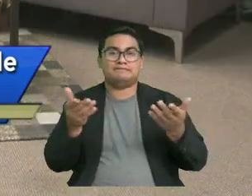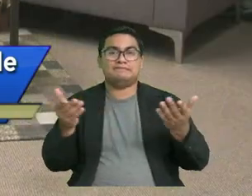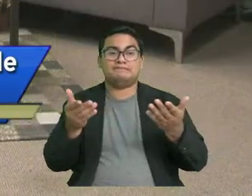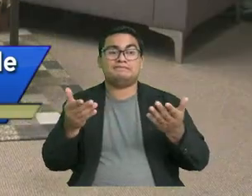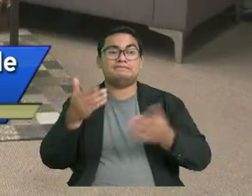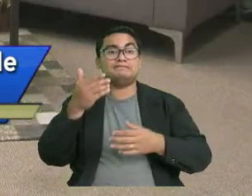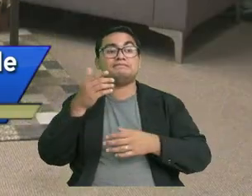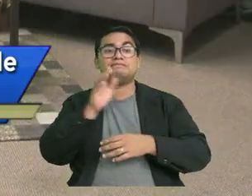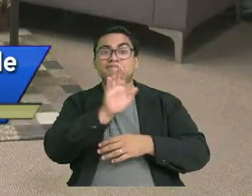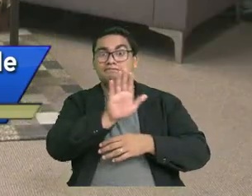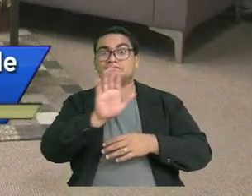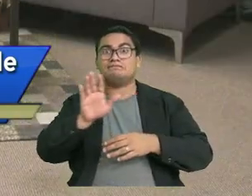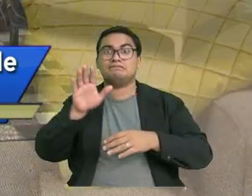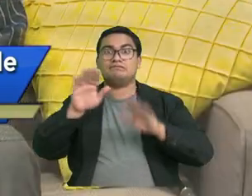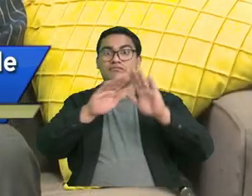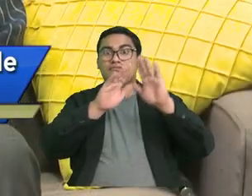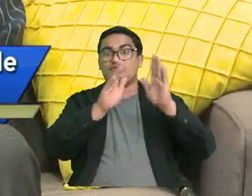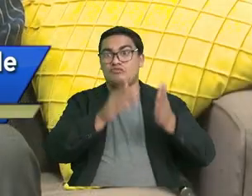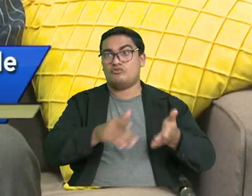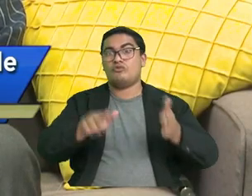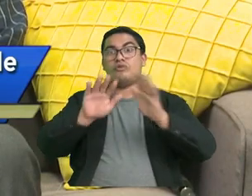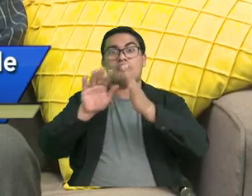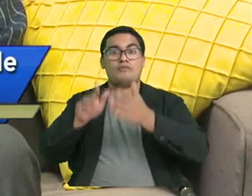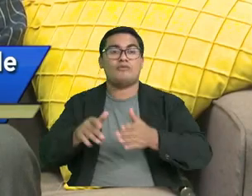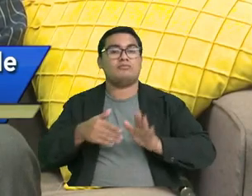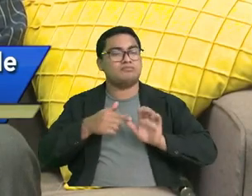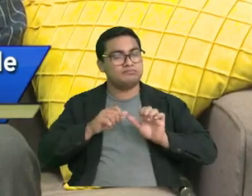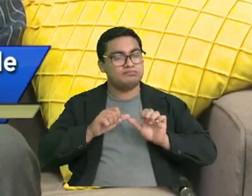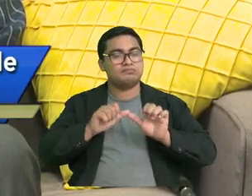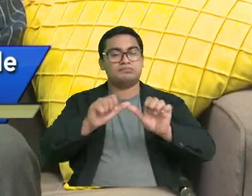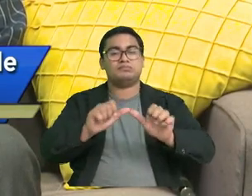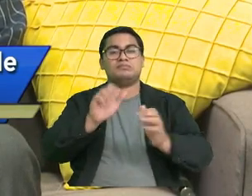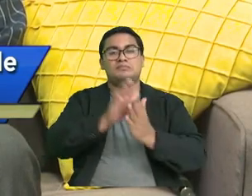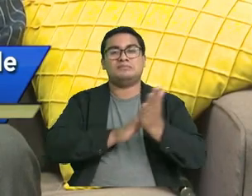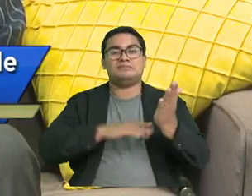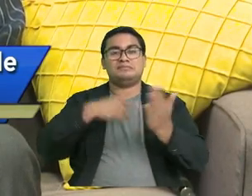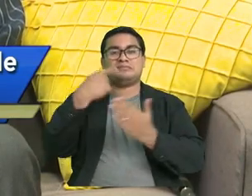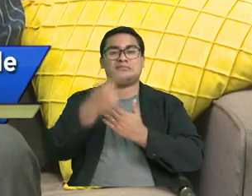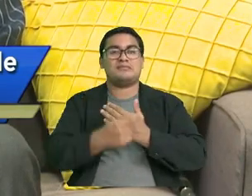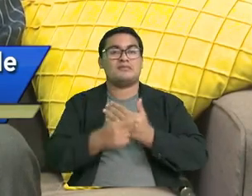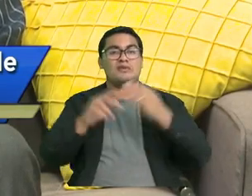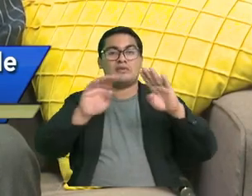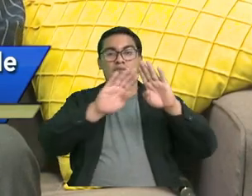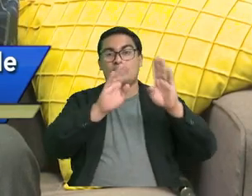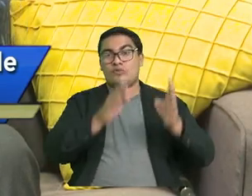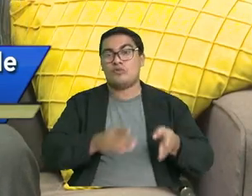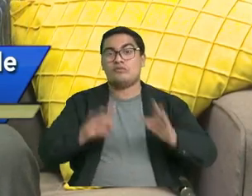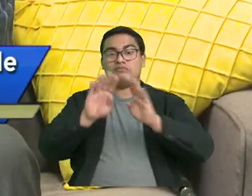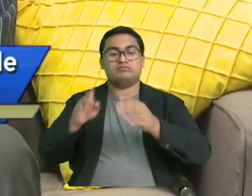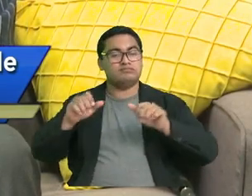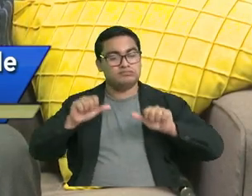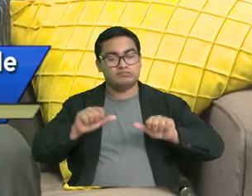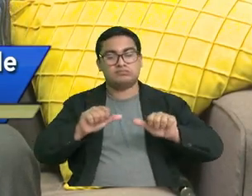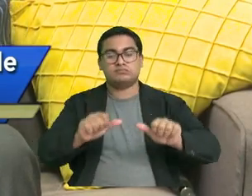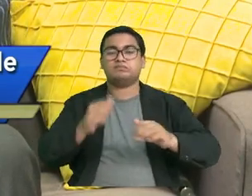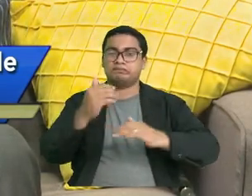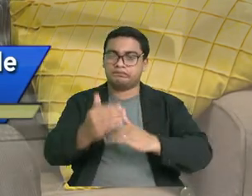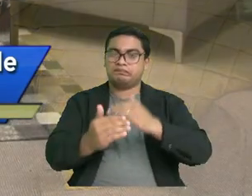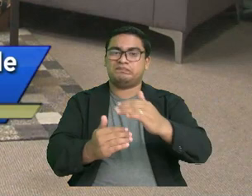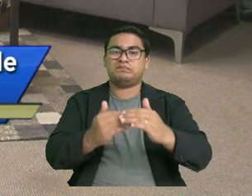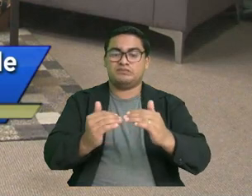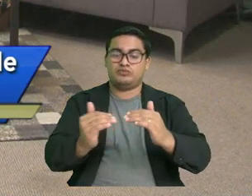certificado de garantía para la continuidad de estos programas, de estas iniciativas, para que las mujeres continúen en un proceso, claro, de escala